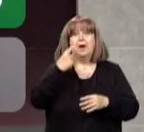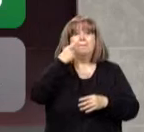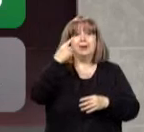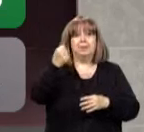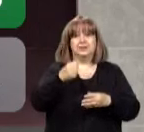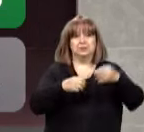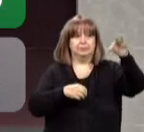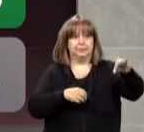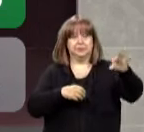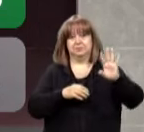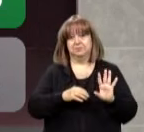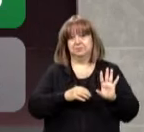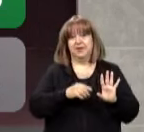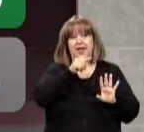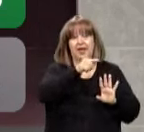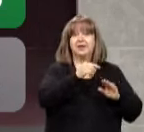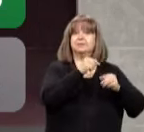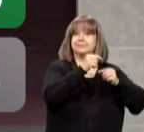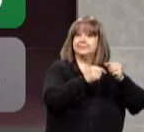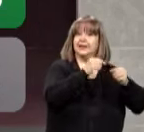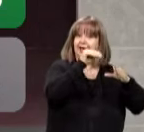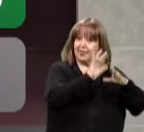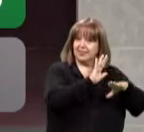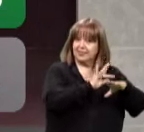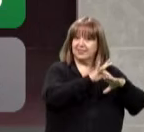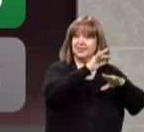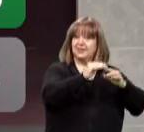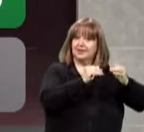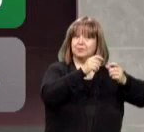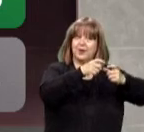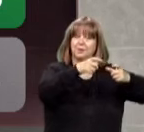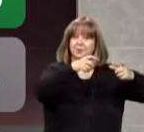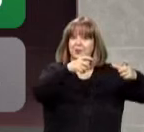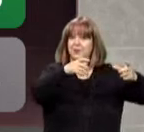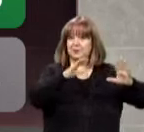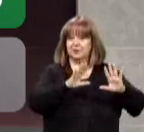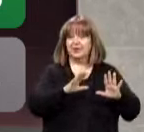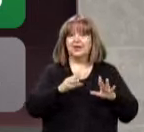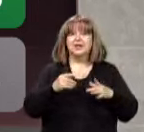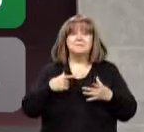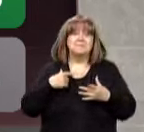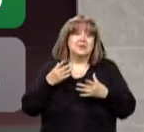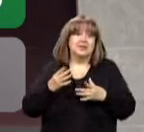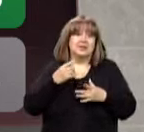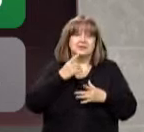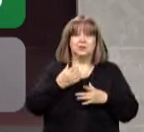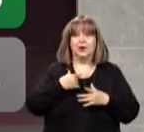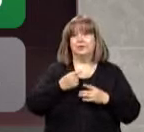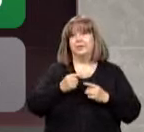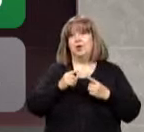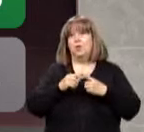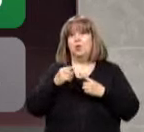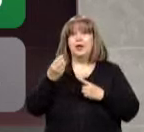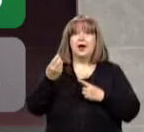fantasía o esa película que vos pensás viste sino para entrar no sé a partir de cuánto tenía que tener para poder ingresar claro y de repente decís Bueno yo voy a comprar